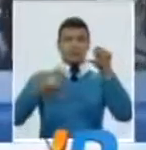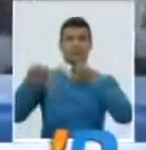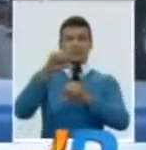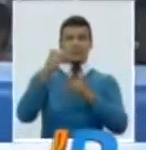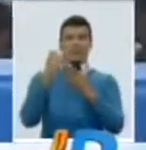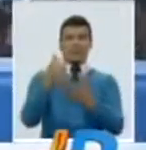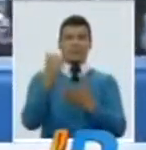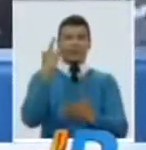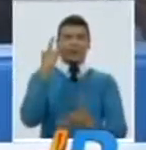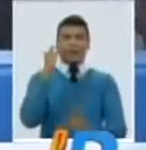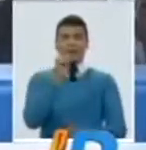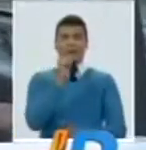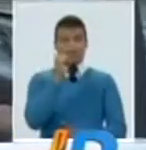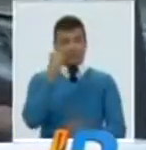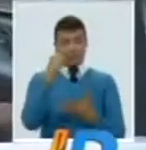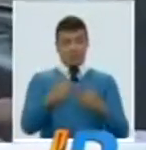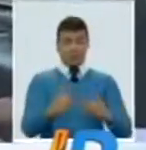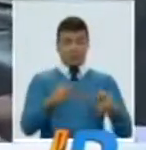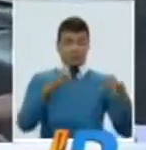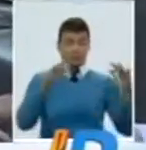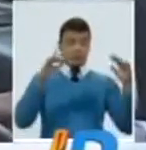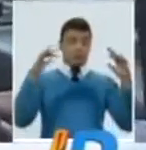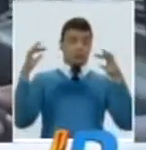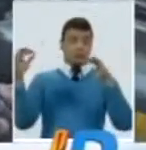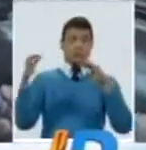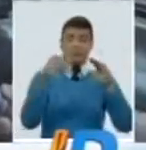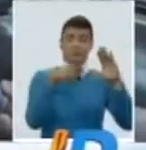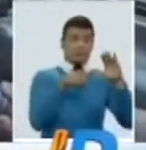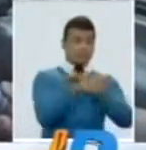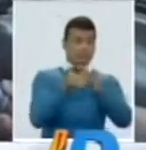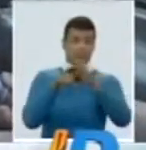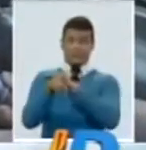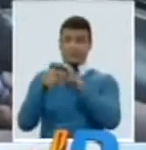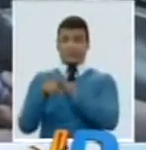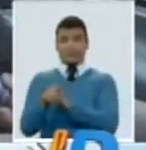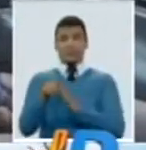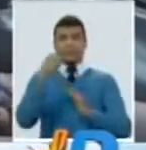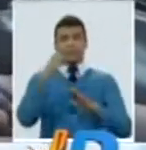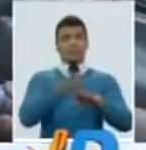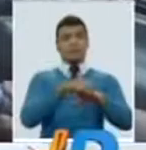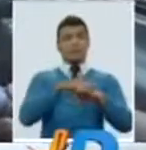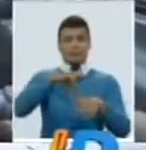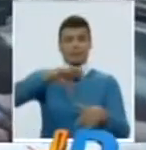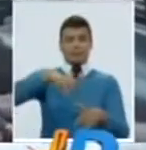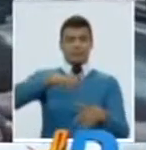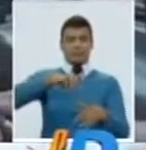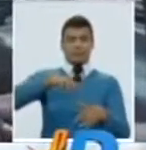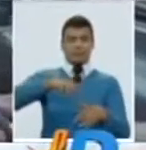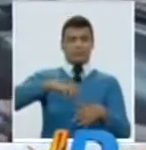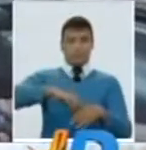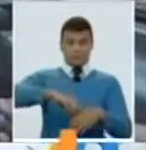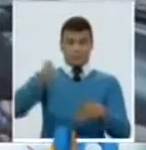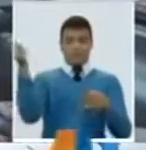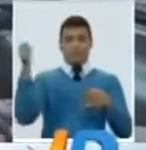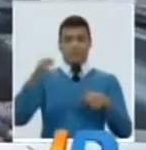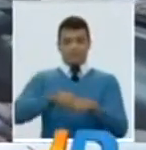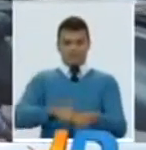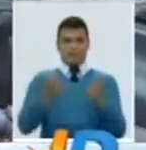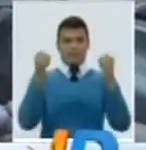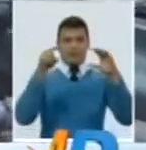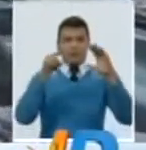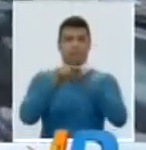que obligó a aislar a los reclusos. Una válvula que en la operación presentó una